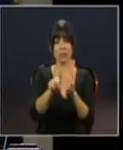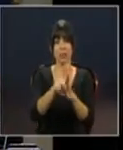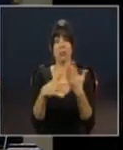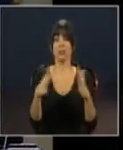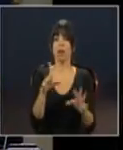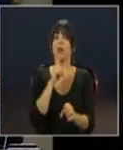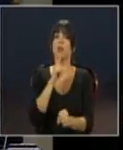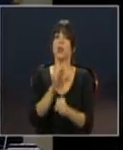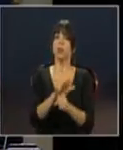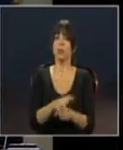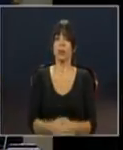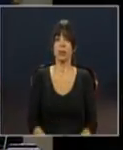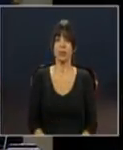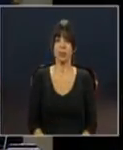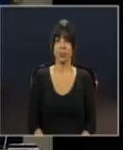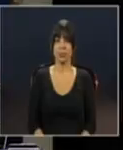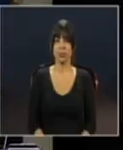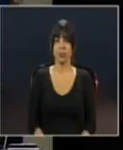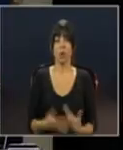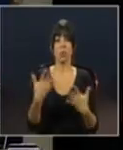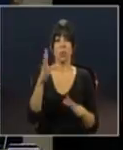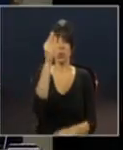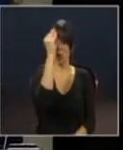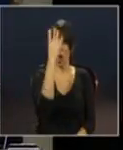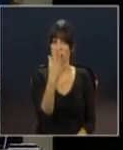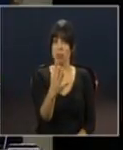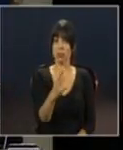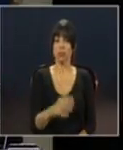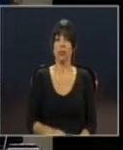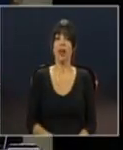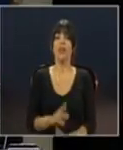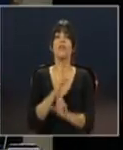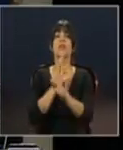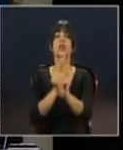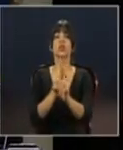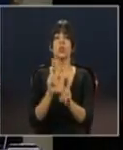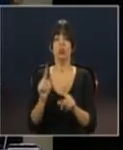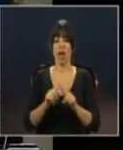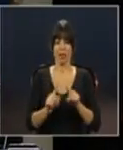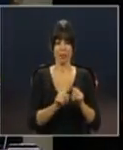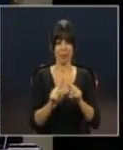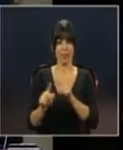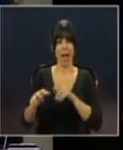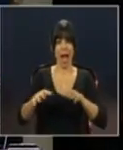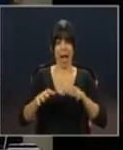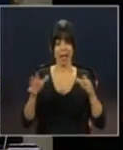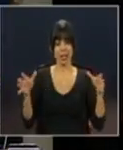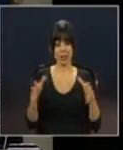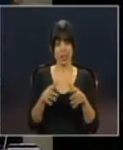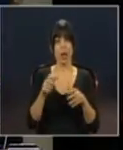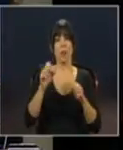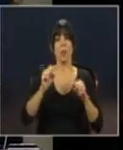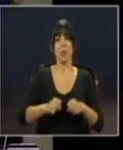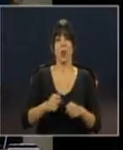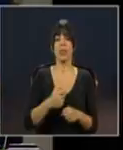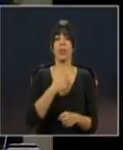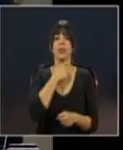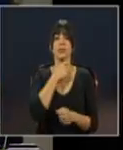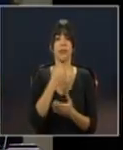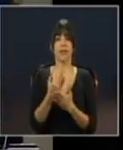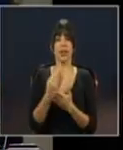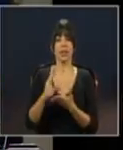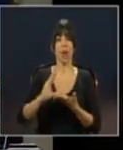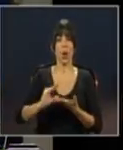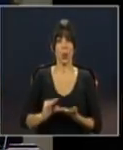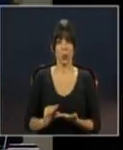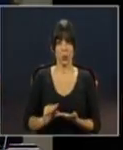Legislativa. Como he indicado, el resultado de estas acciones reducirá el crecimiento del déficit fiscal,